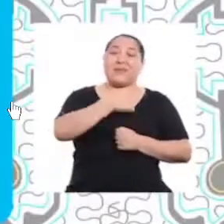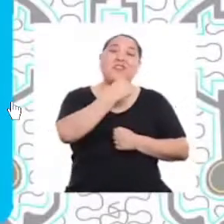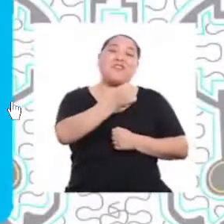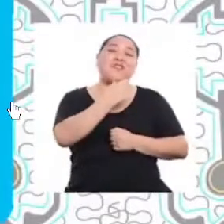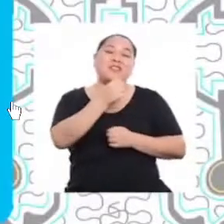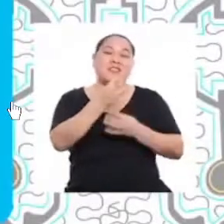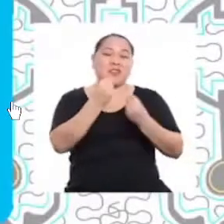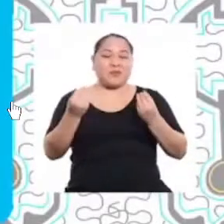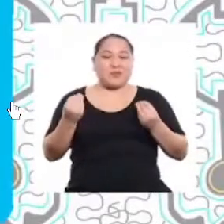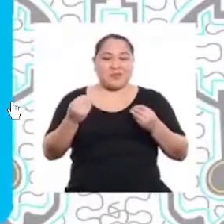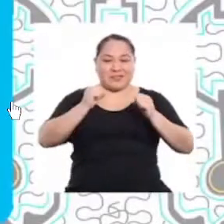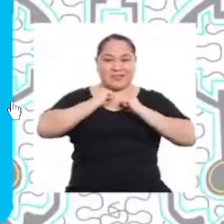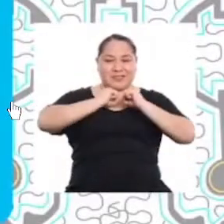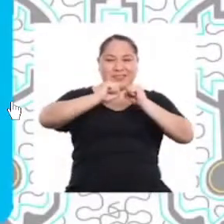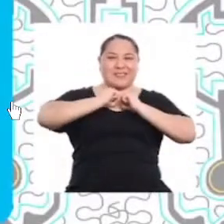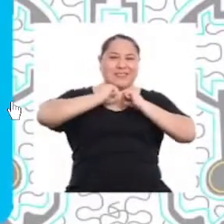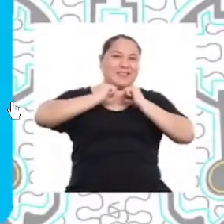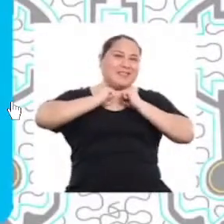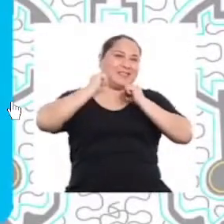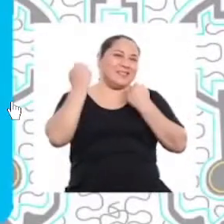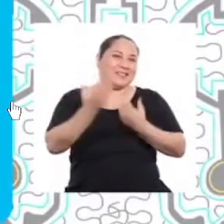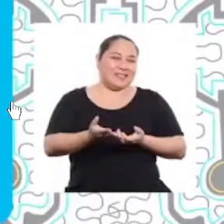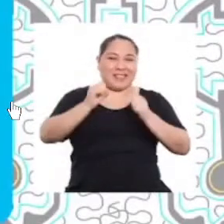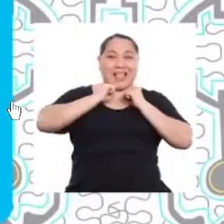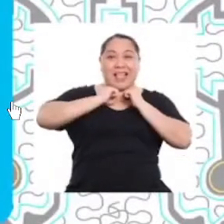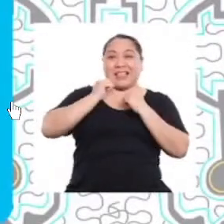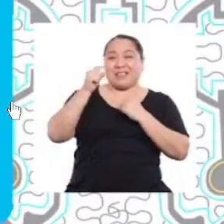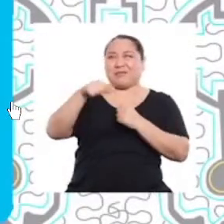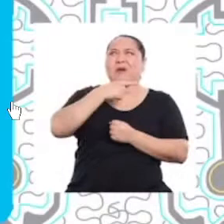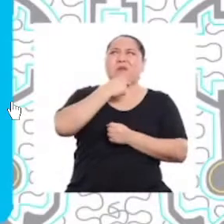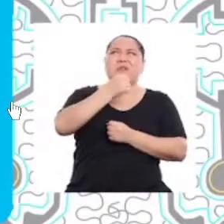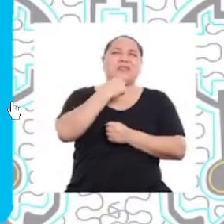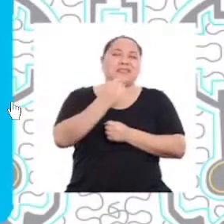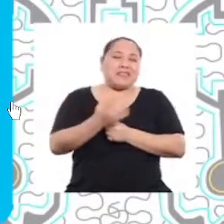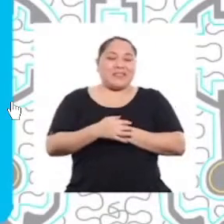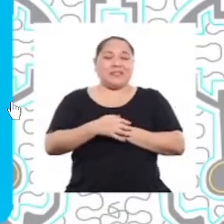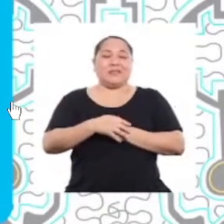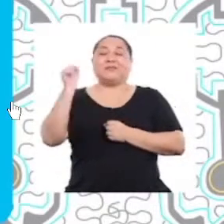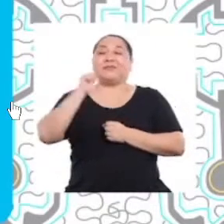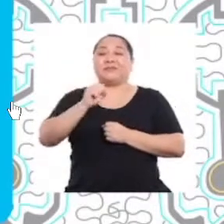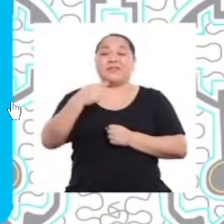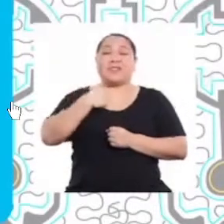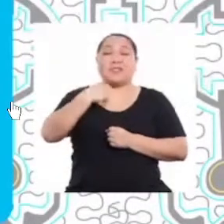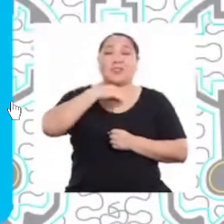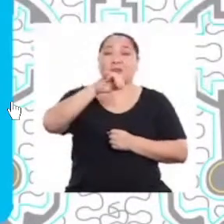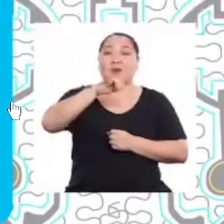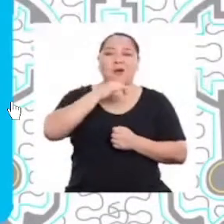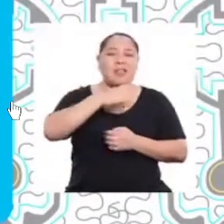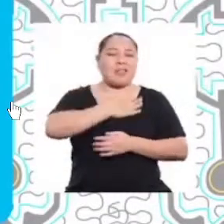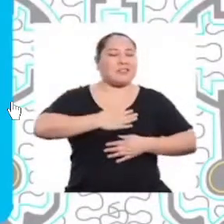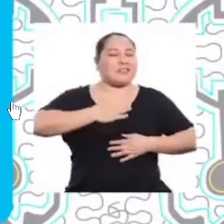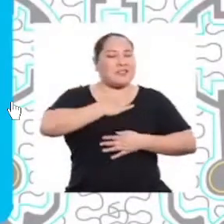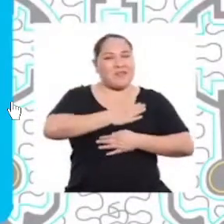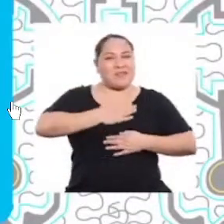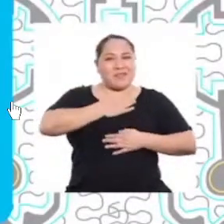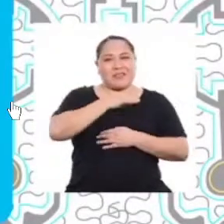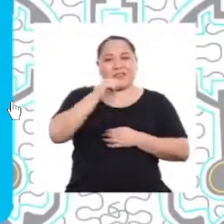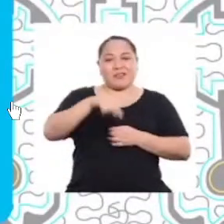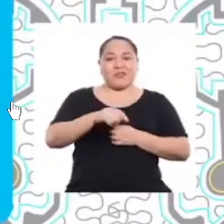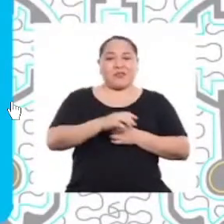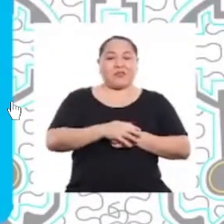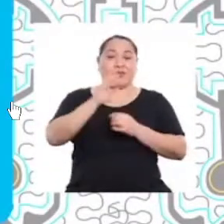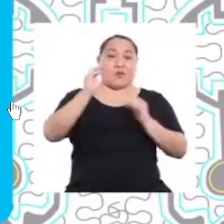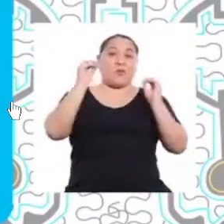Me gusta mucho hacer los ejercicios de activarte. Sí, y yo también los disfruto por eso.